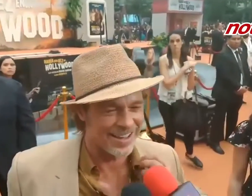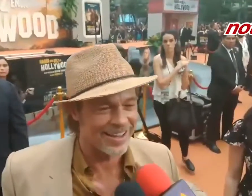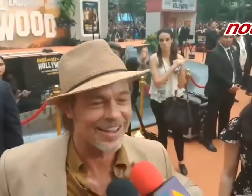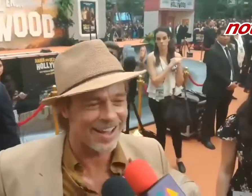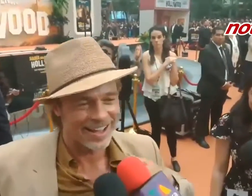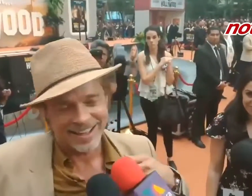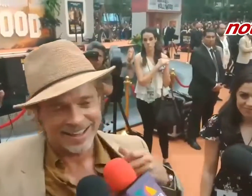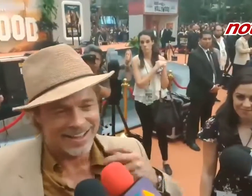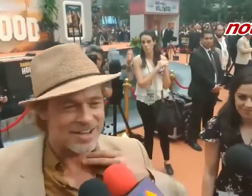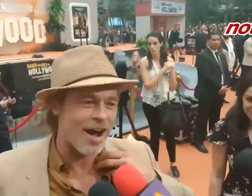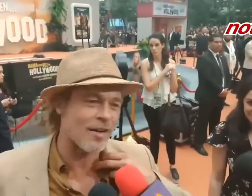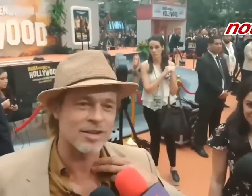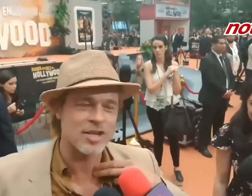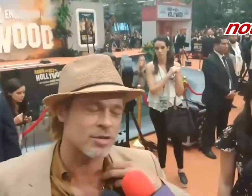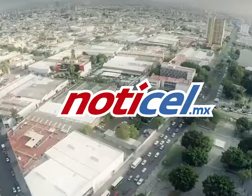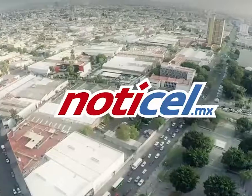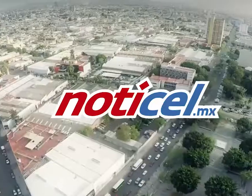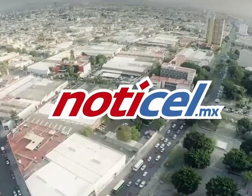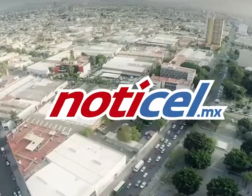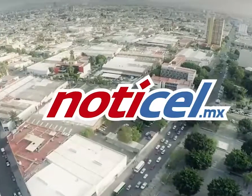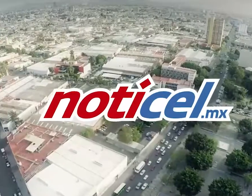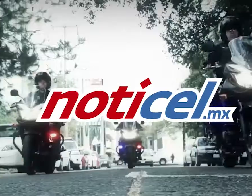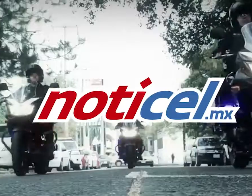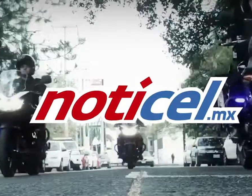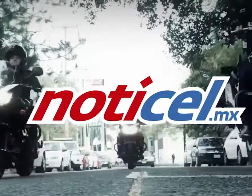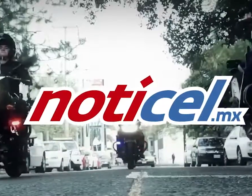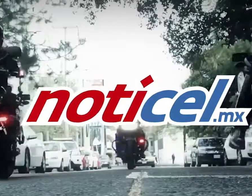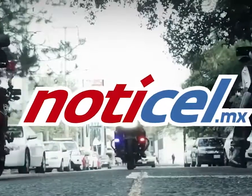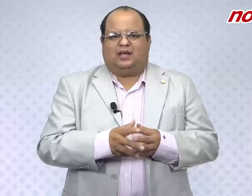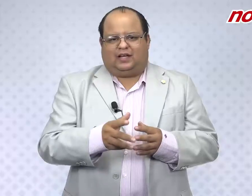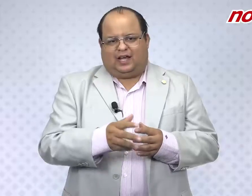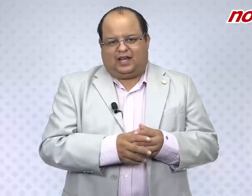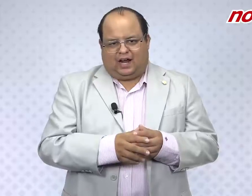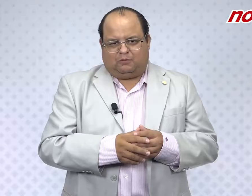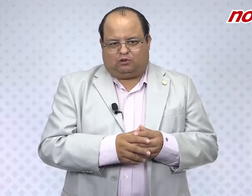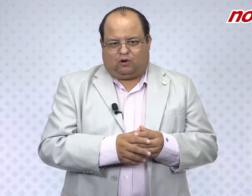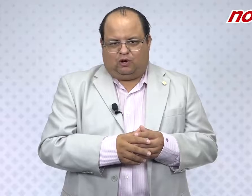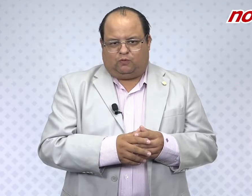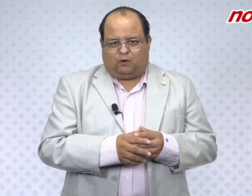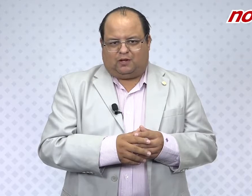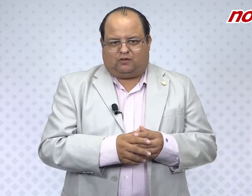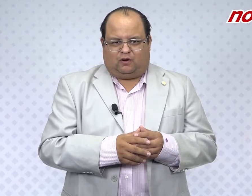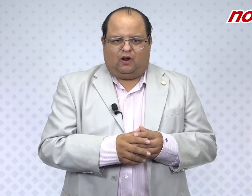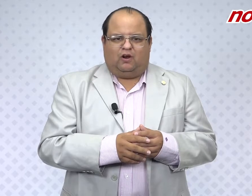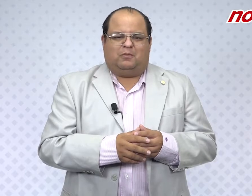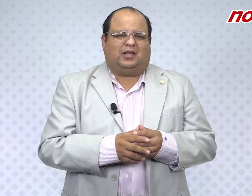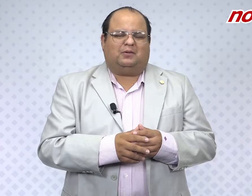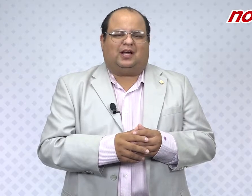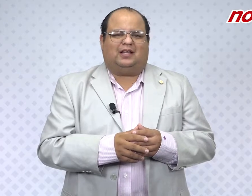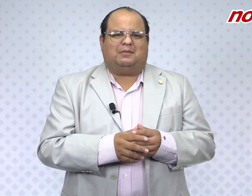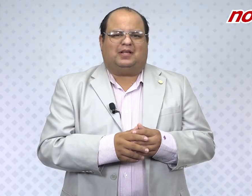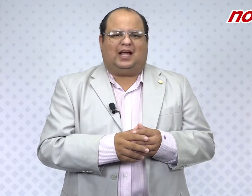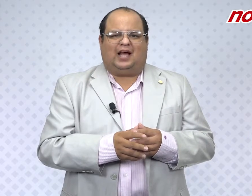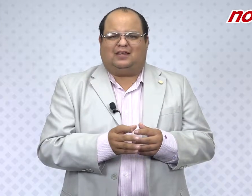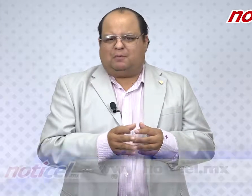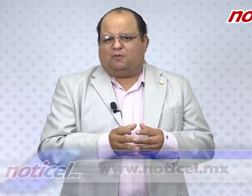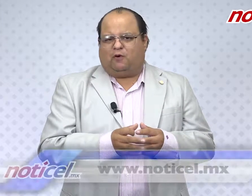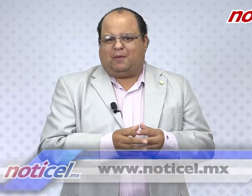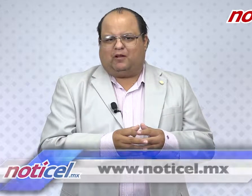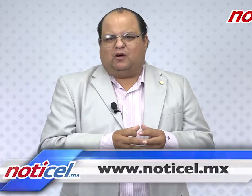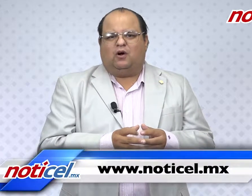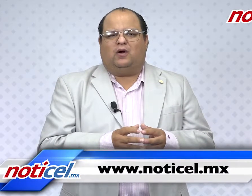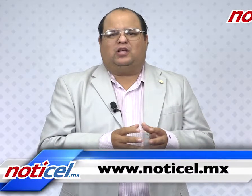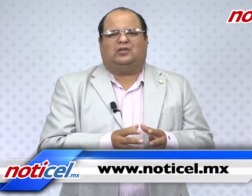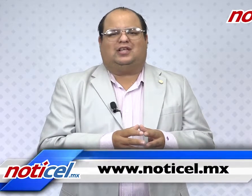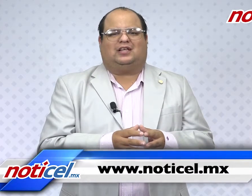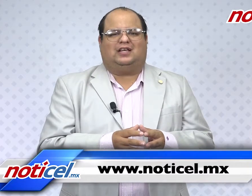el próximo 23 de agosto y hasta aquí llegamos con la información lo invitamos a que se mantenga siempre